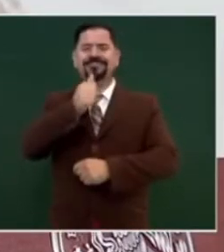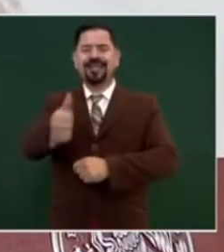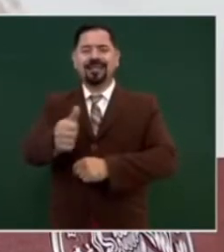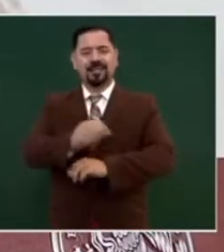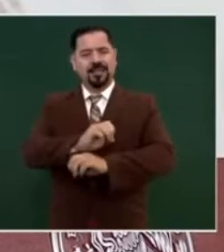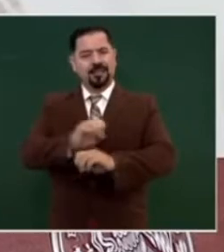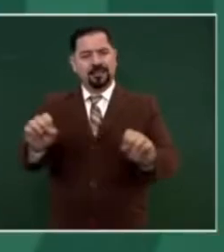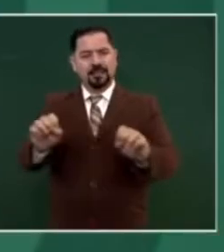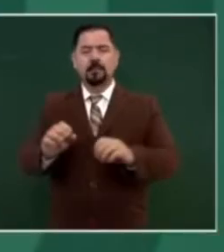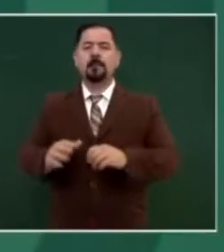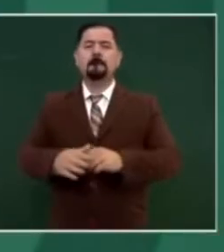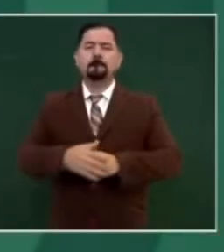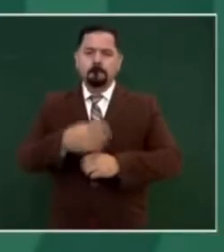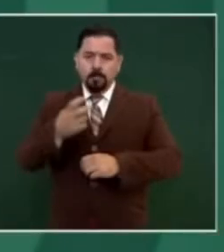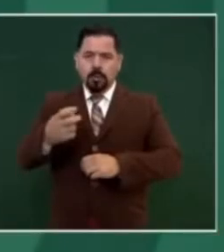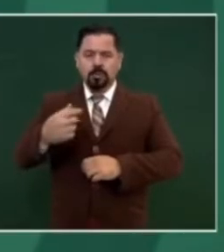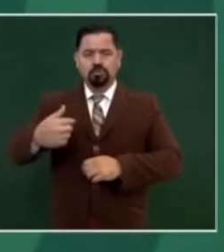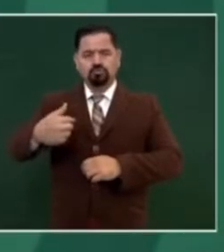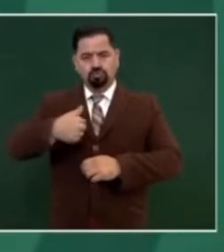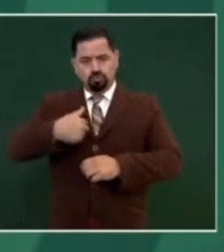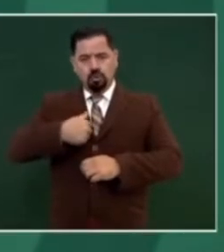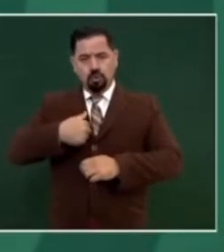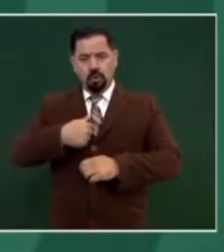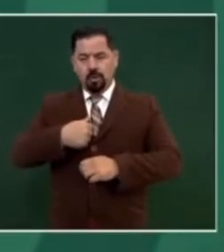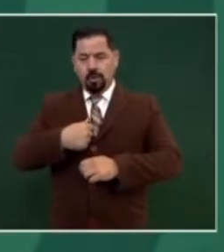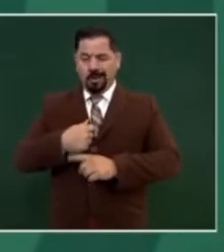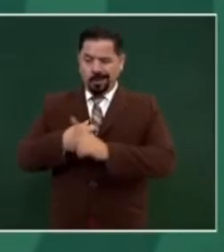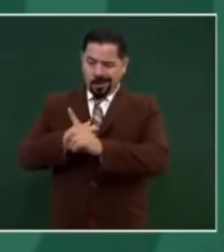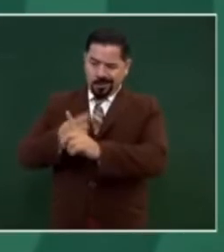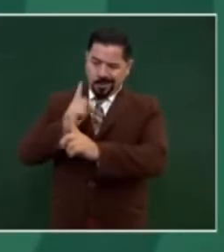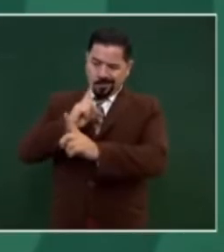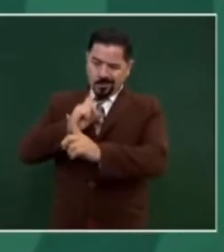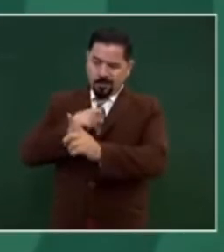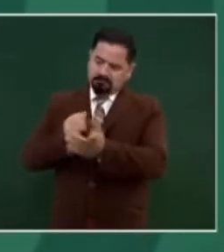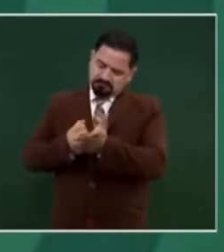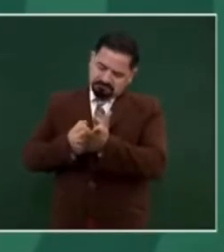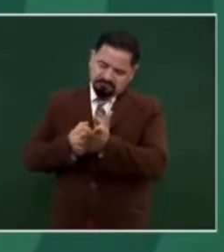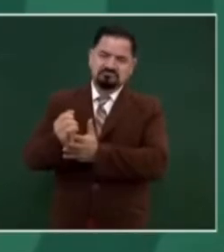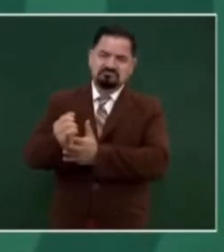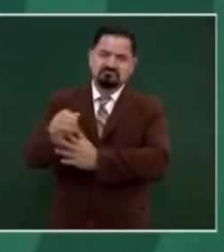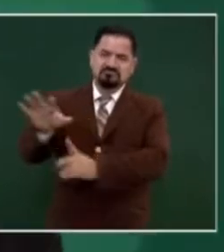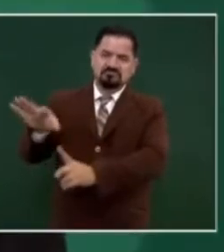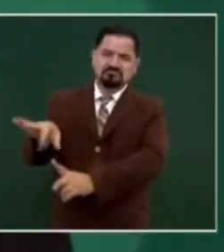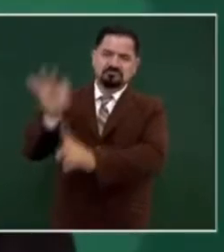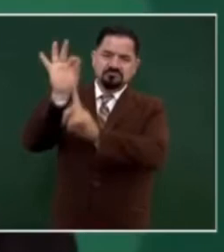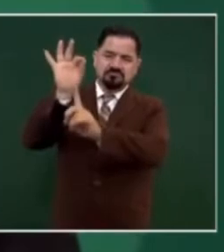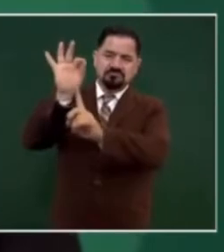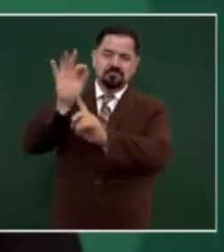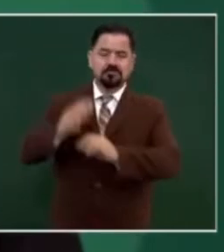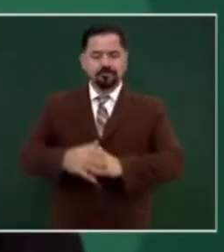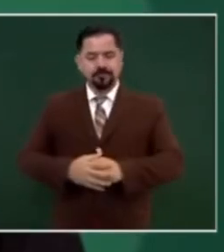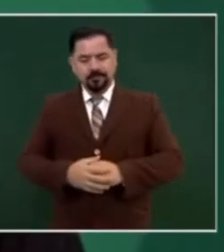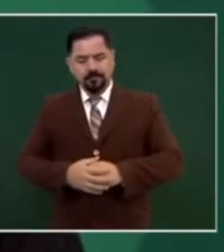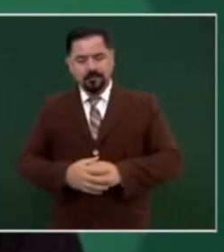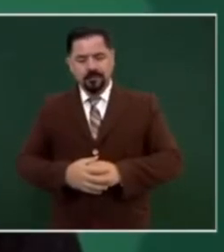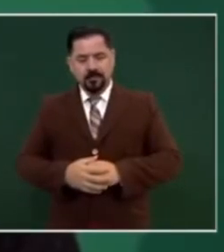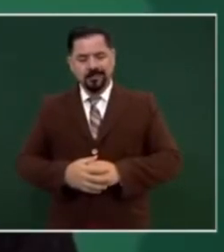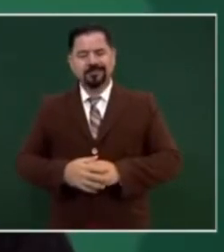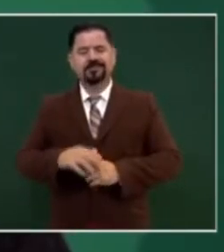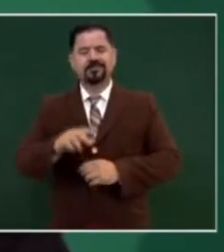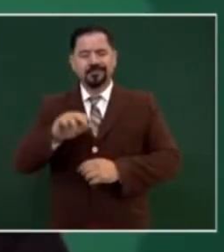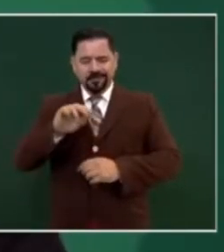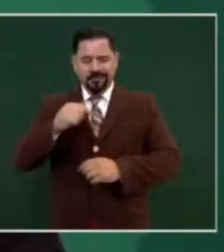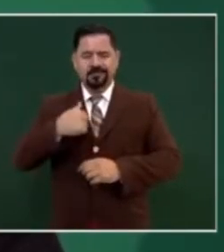y por eso tomé esa decisión entiendo pues qué